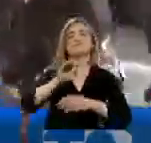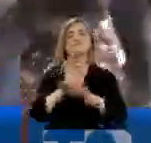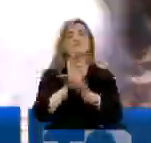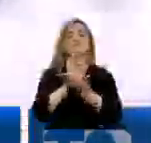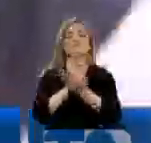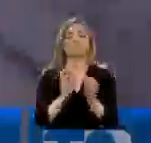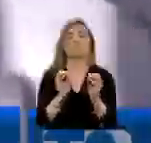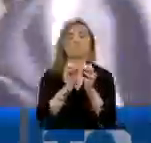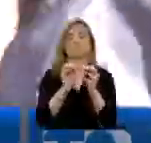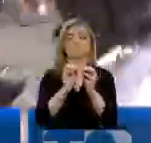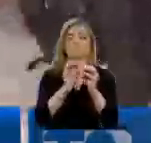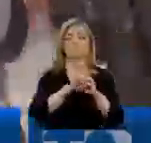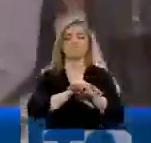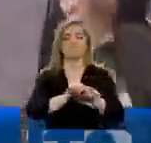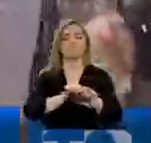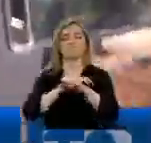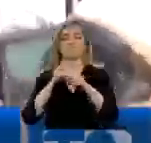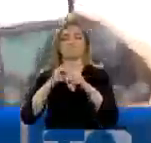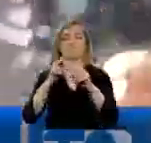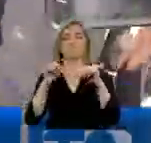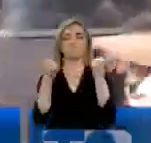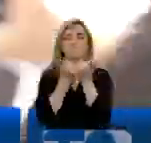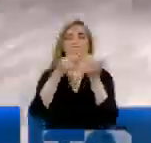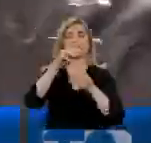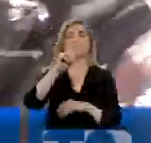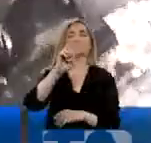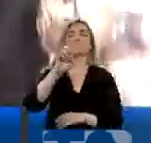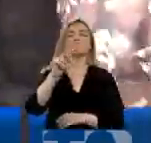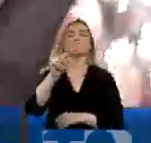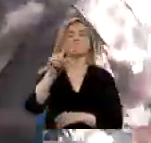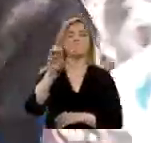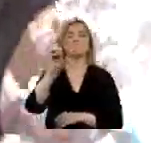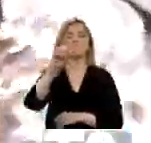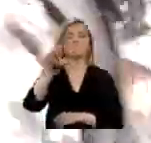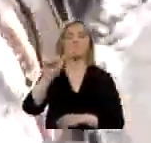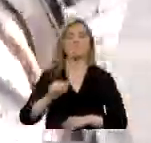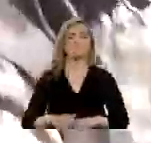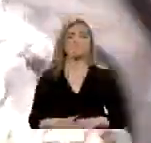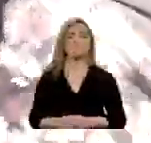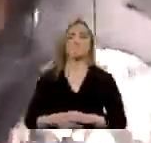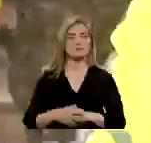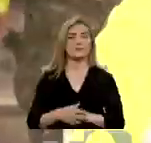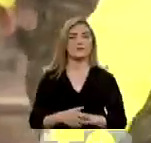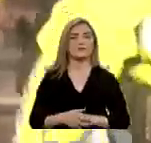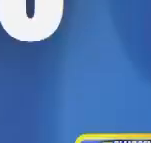el también procesado y exasambleísta Daniel Mendoza. Daniela Valencia, 24 horas.